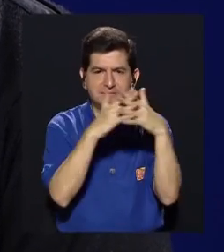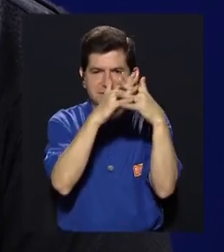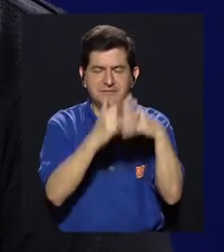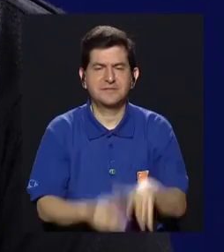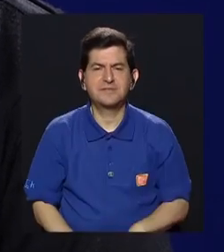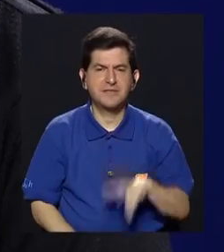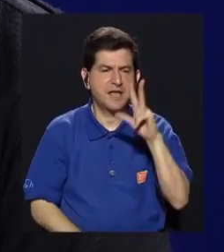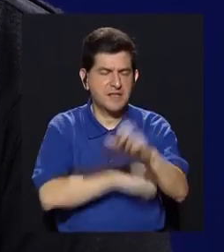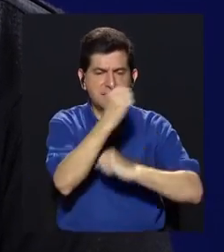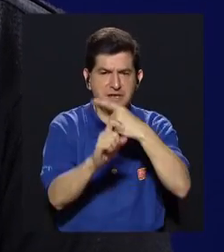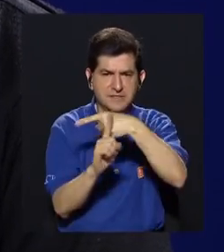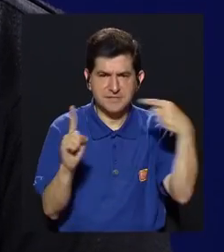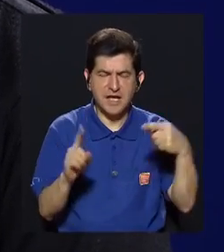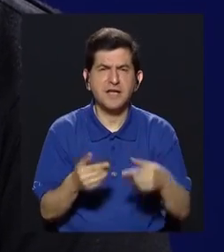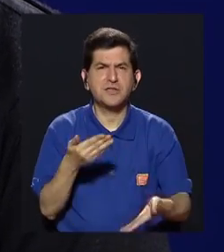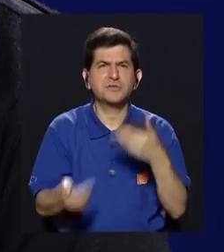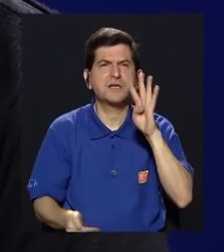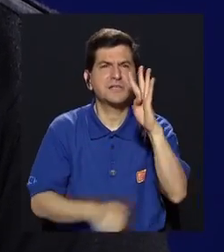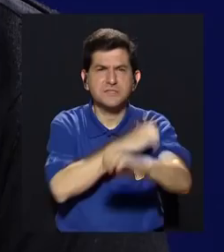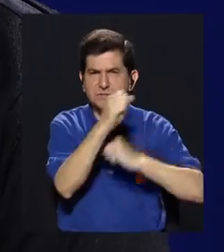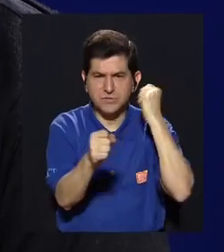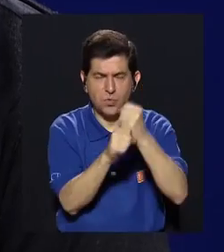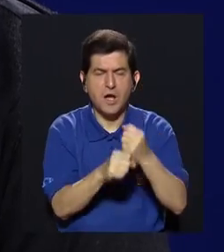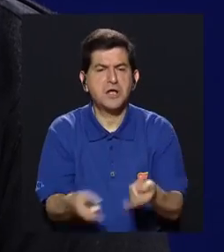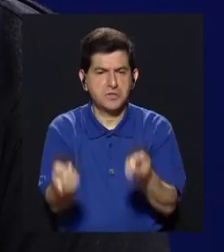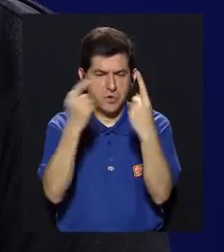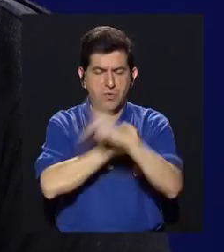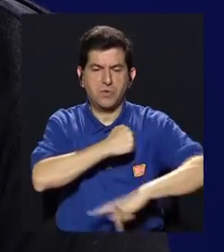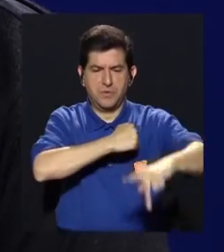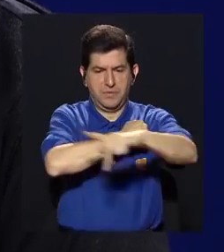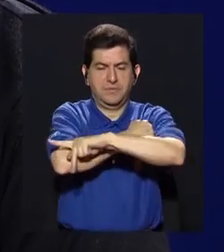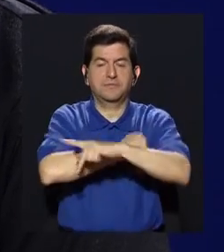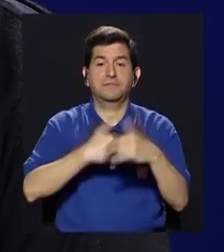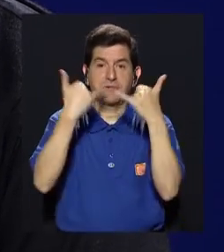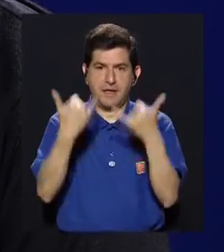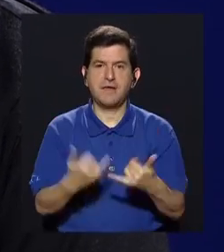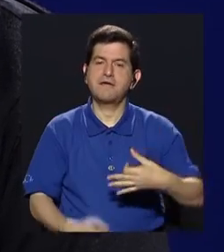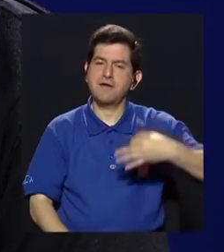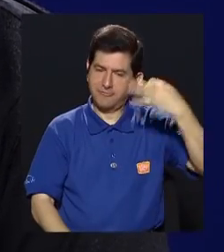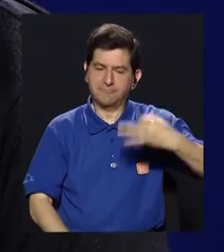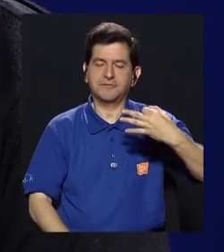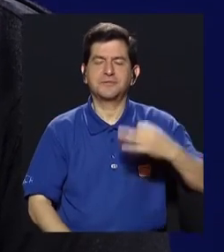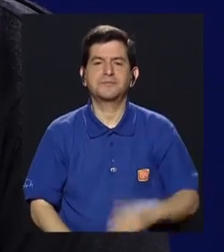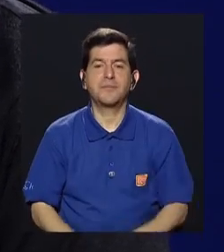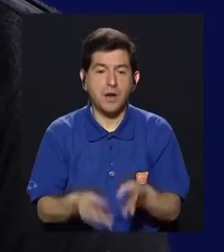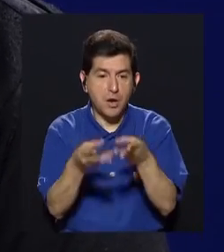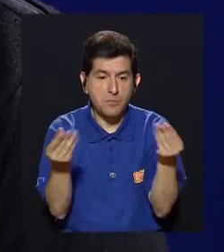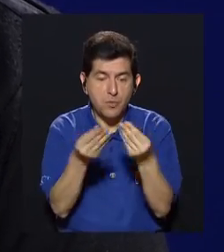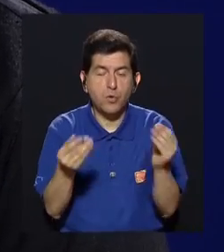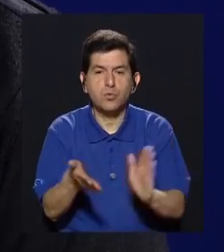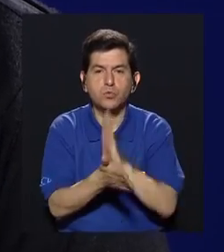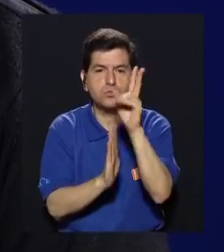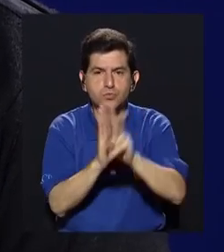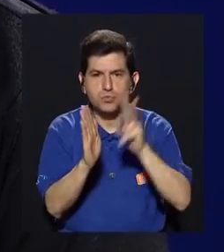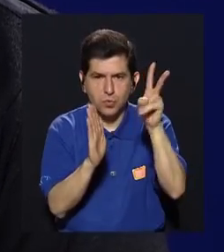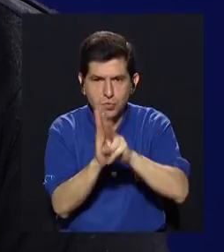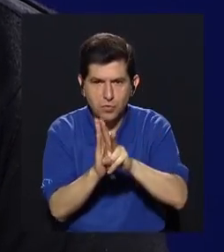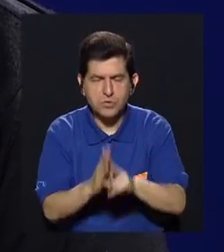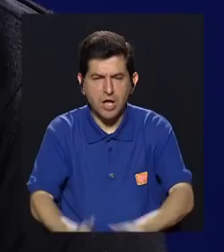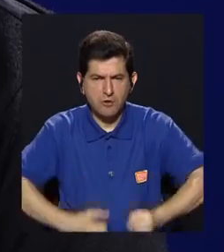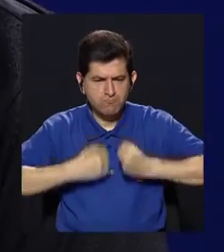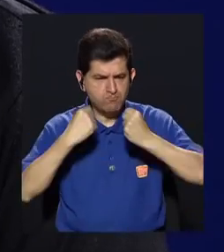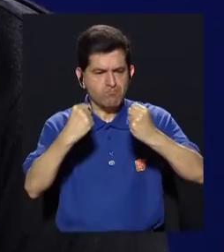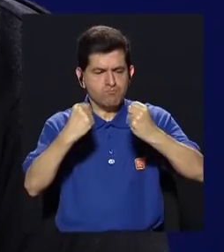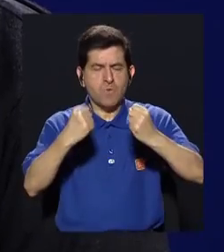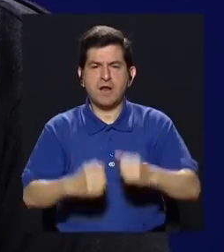propiamente para el documental fue en diferentes visitas que hice a costa rica desde eeuu y hace tres años y medio